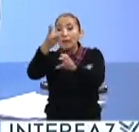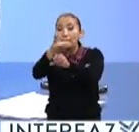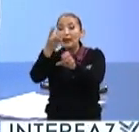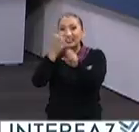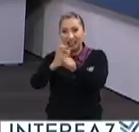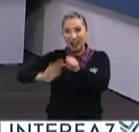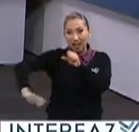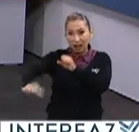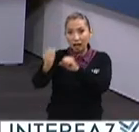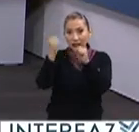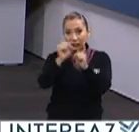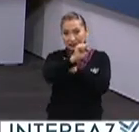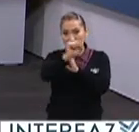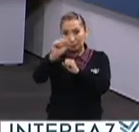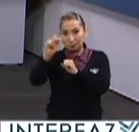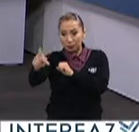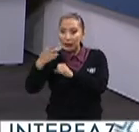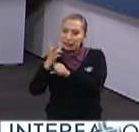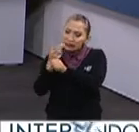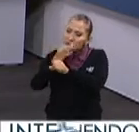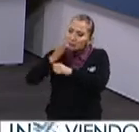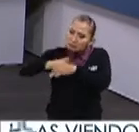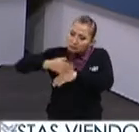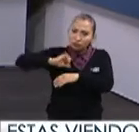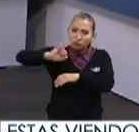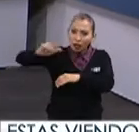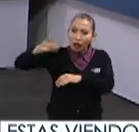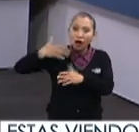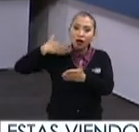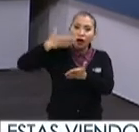funcionarios de las áreas de seguridad pública a que platiquen,